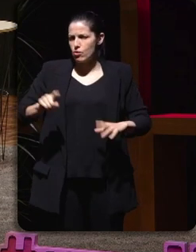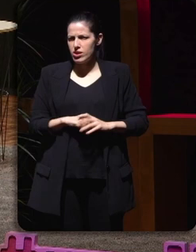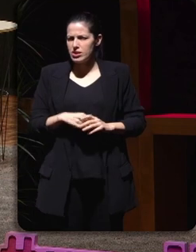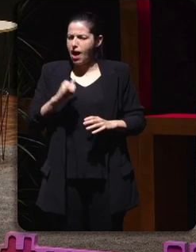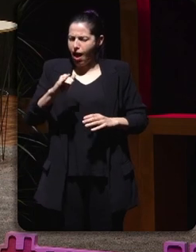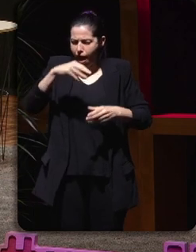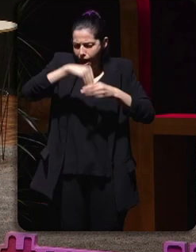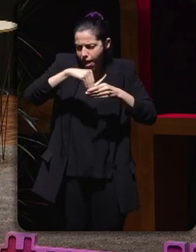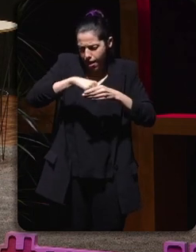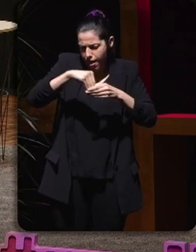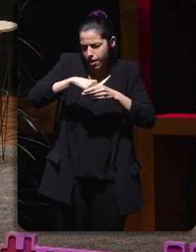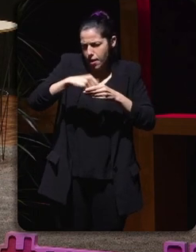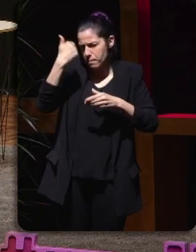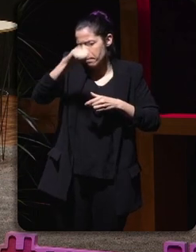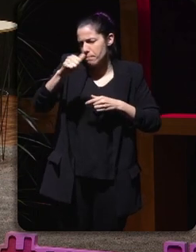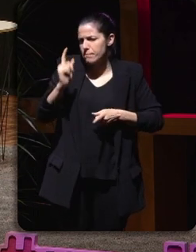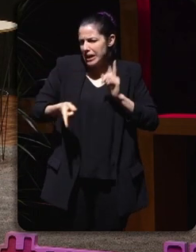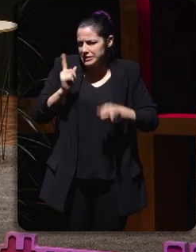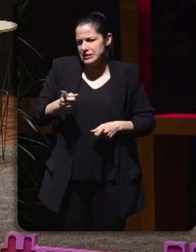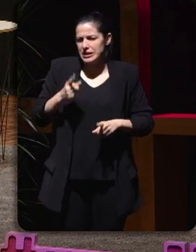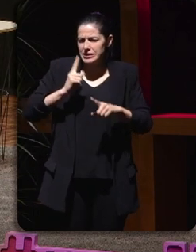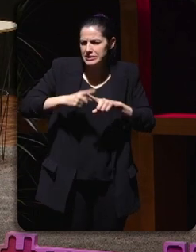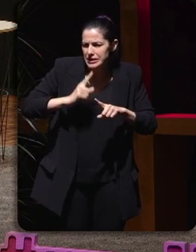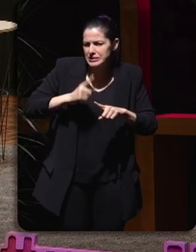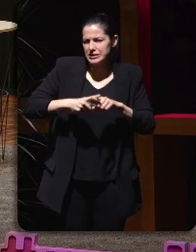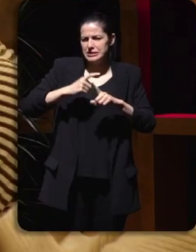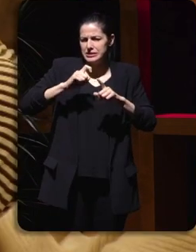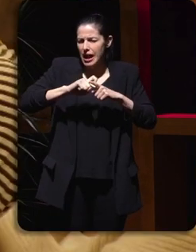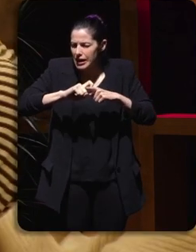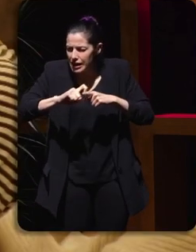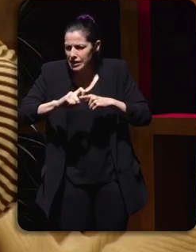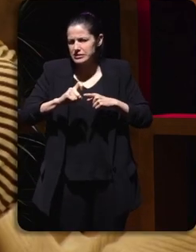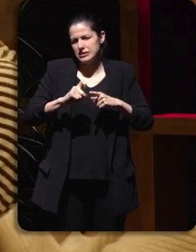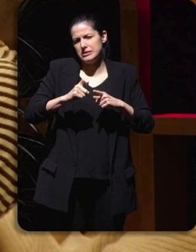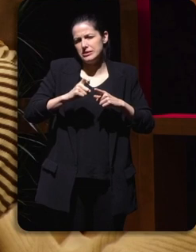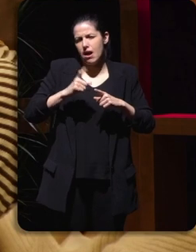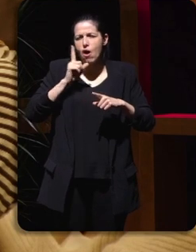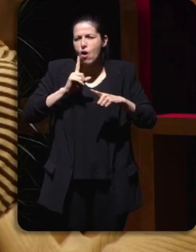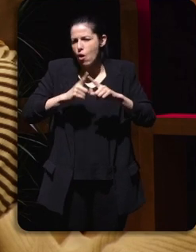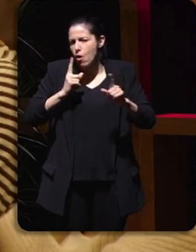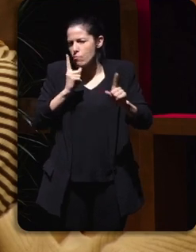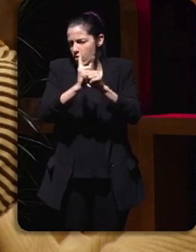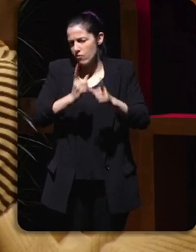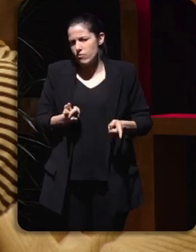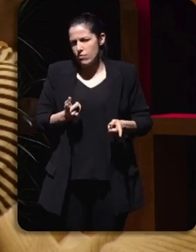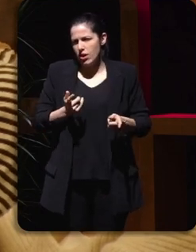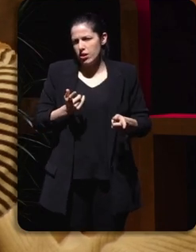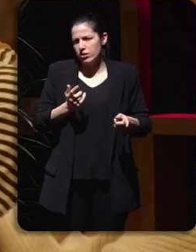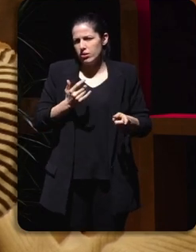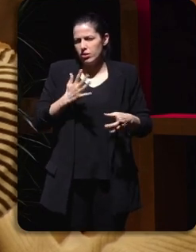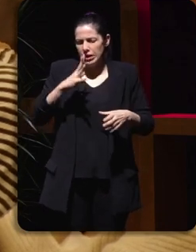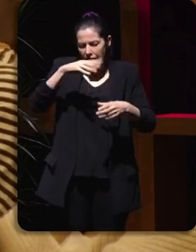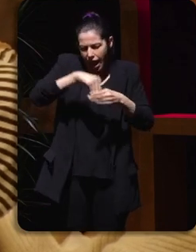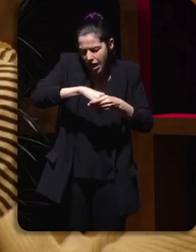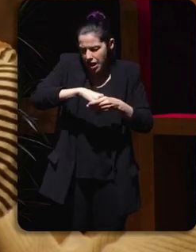ideología machista sexista clasista homófoba ponerle todo lo que queráis porque él compendio